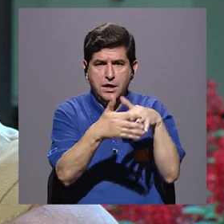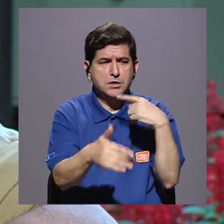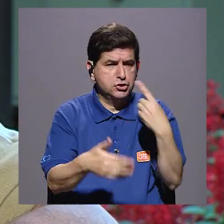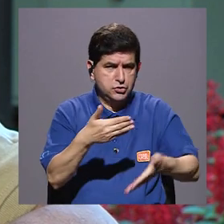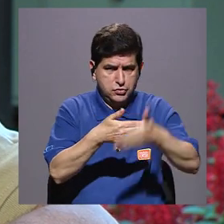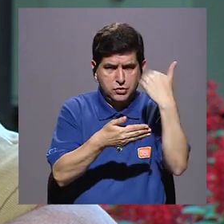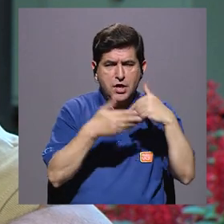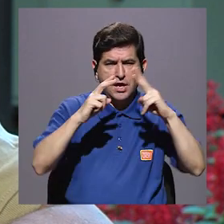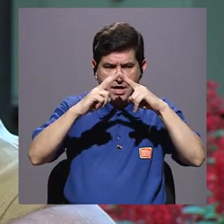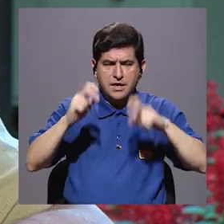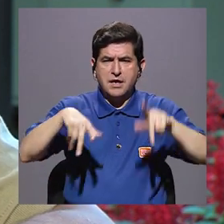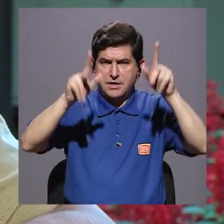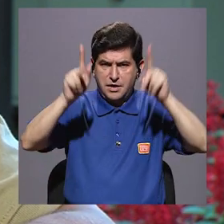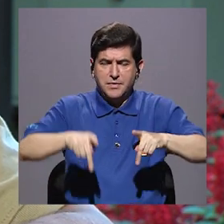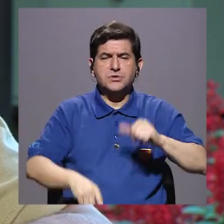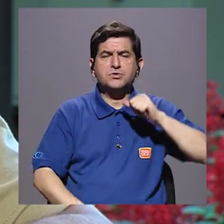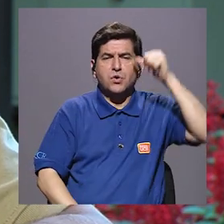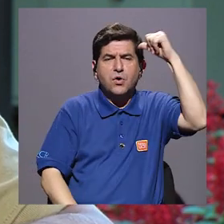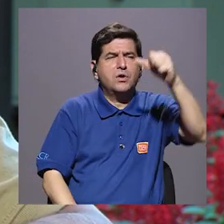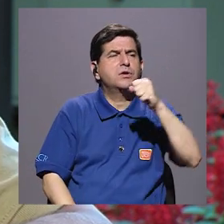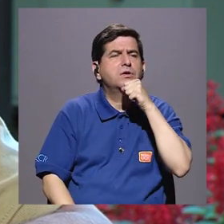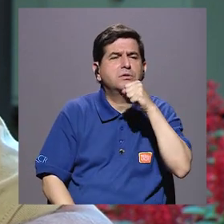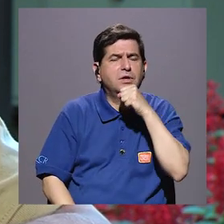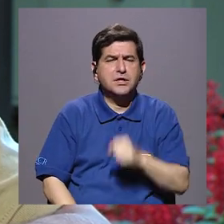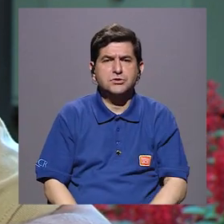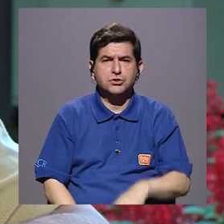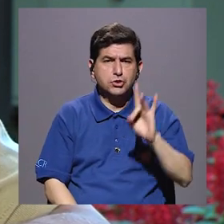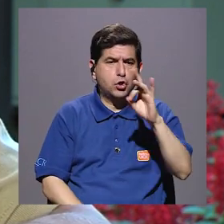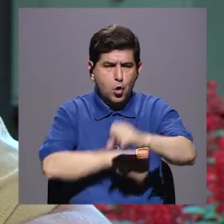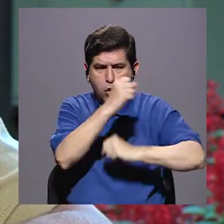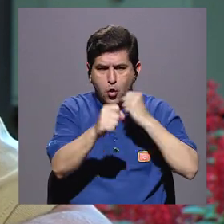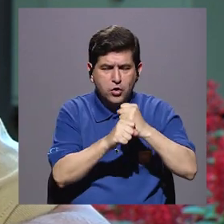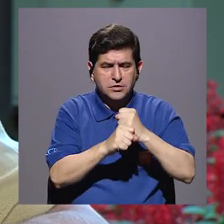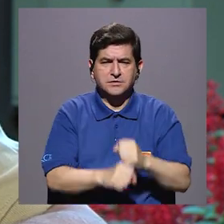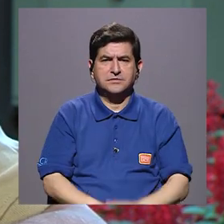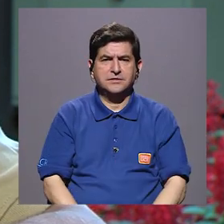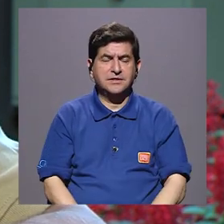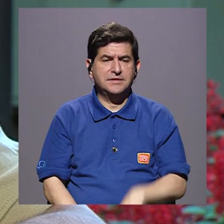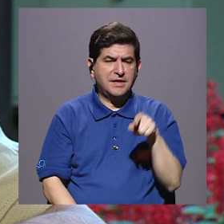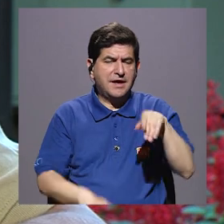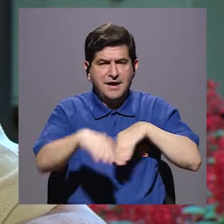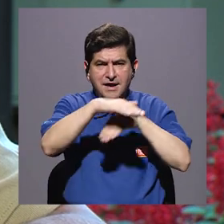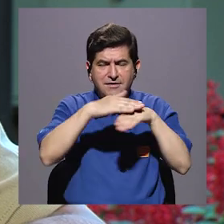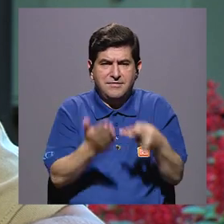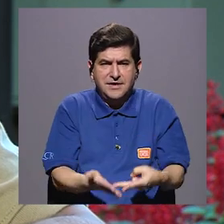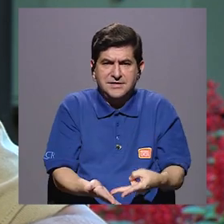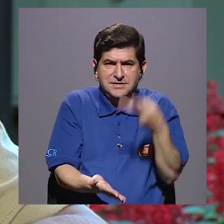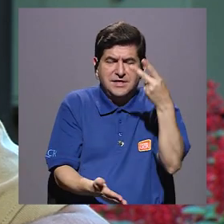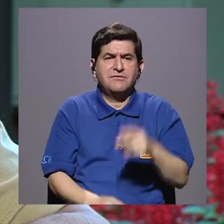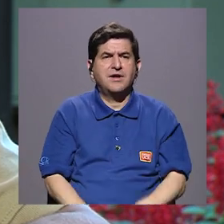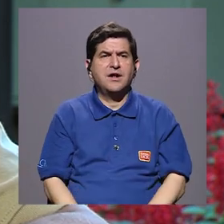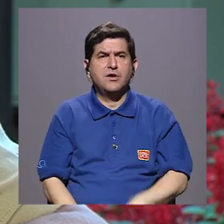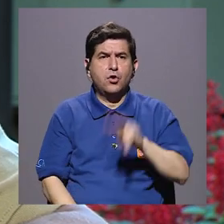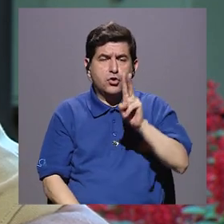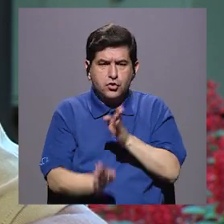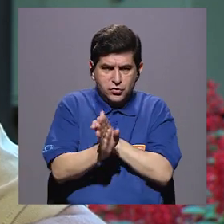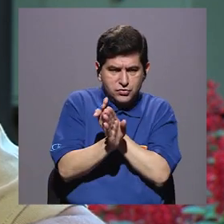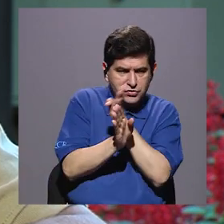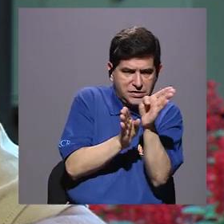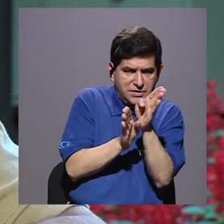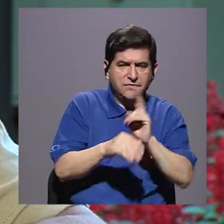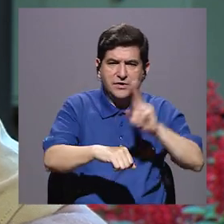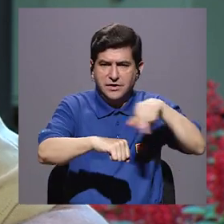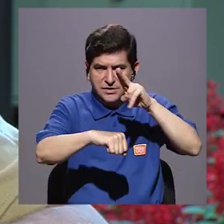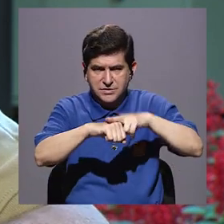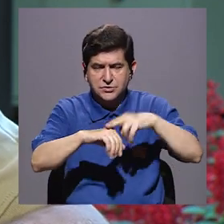que te indiqué, donde analizamos personas adultas mayores de 80 años, habíamos tomado como referencia un valor de más de 2 desviaciones